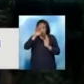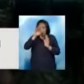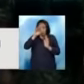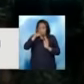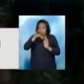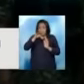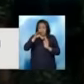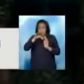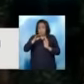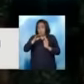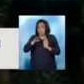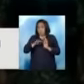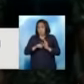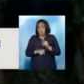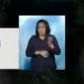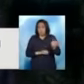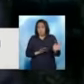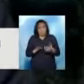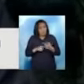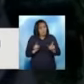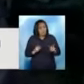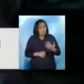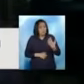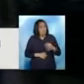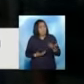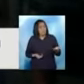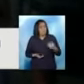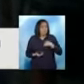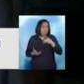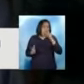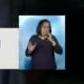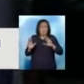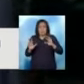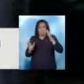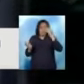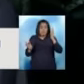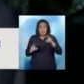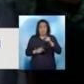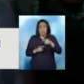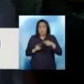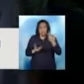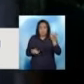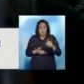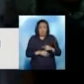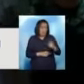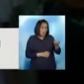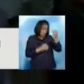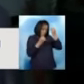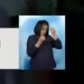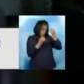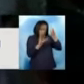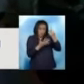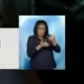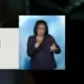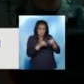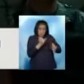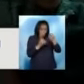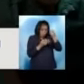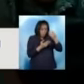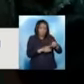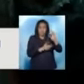disminuyendo radicalmente. Pero siempre hay incertidumbres en estas proyecciones. Presidente, los últimos reportes respecto a la situación